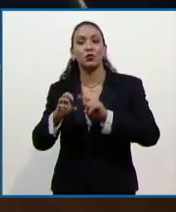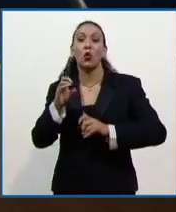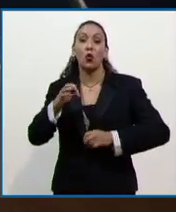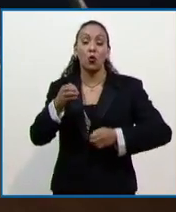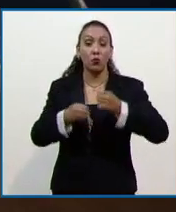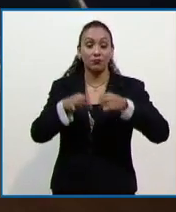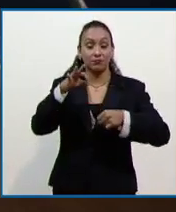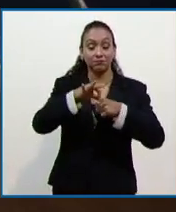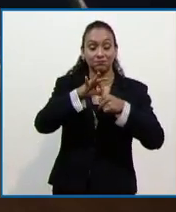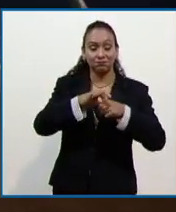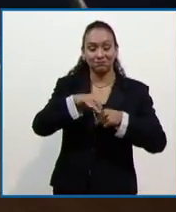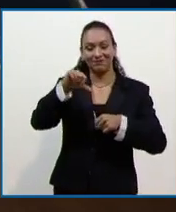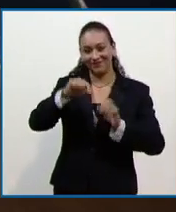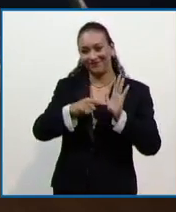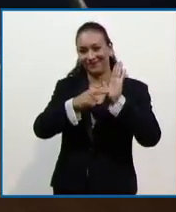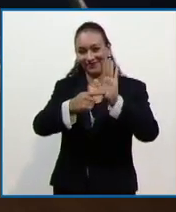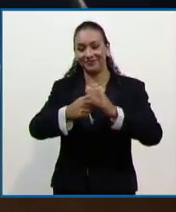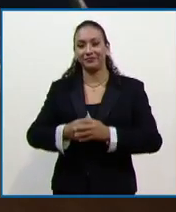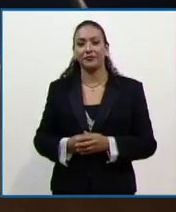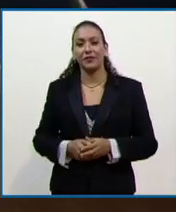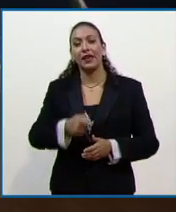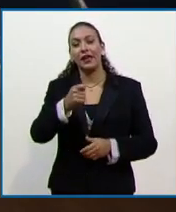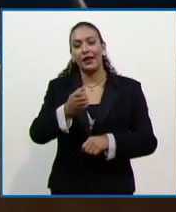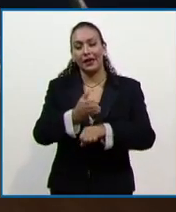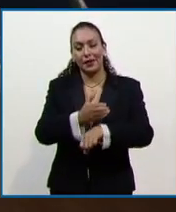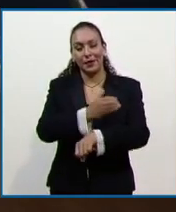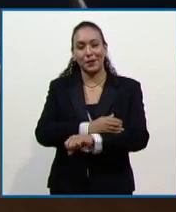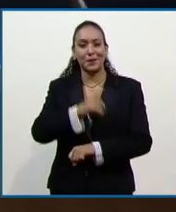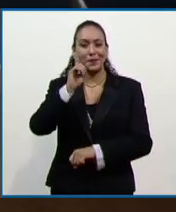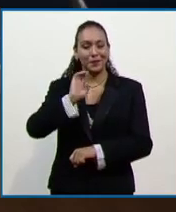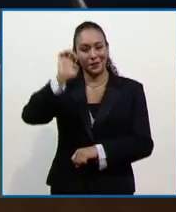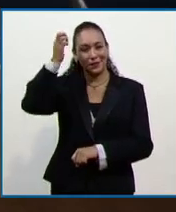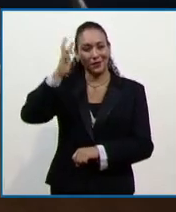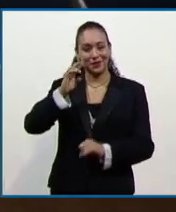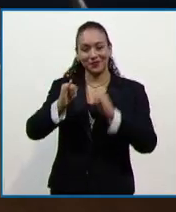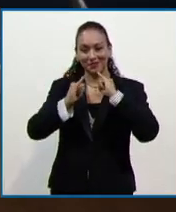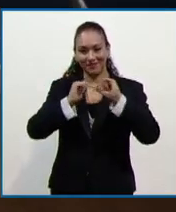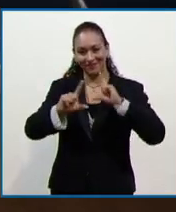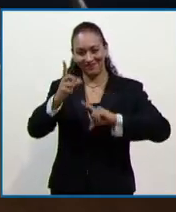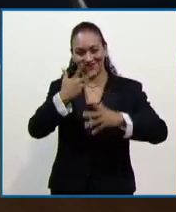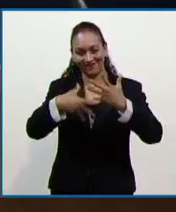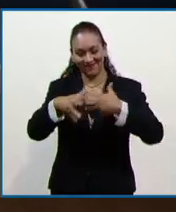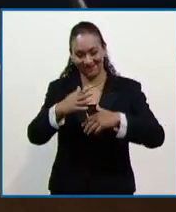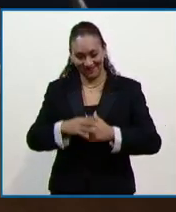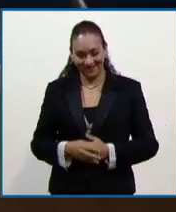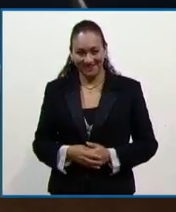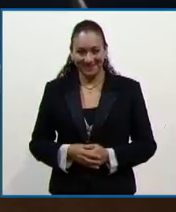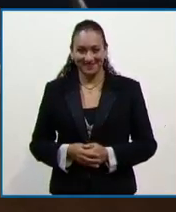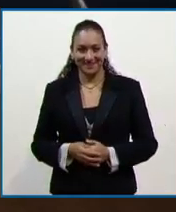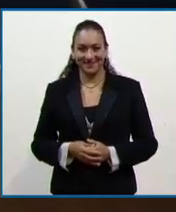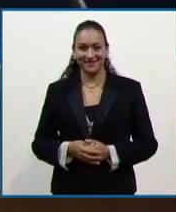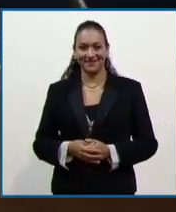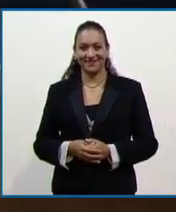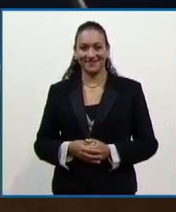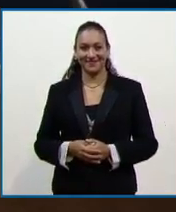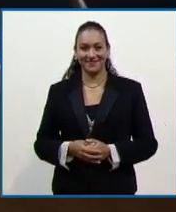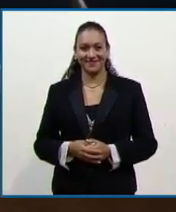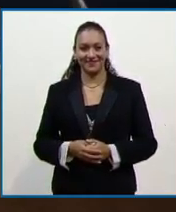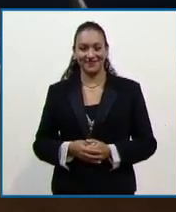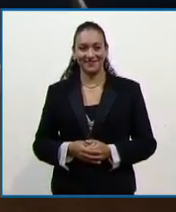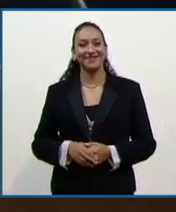órganos jurisdiccionales federales. Saludo a mi compañera Eusiris Rostro en la interpretación en lengua de señas mexicana.